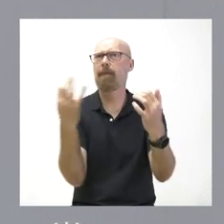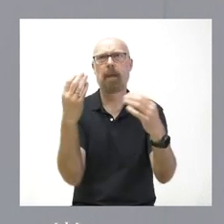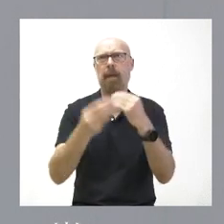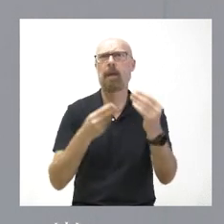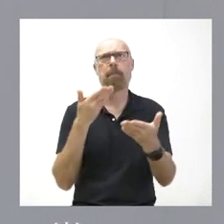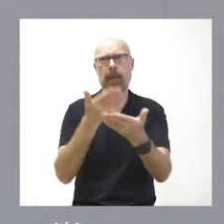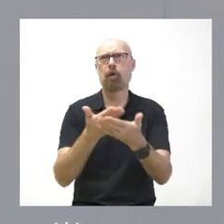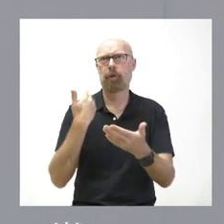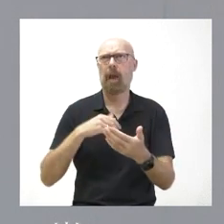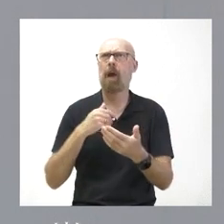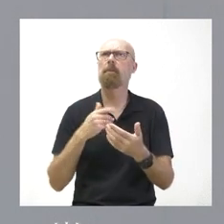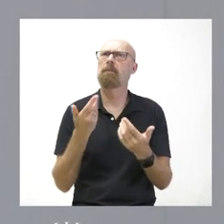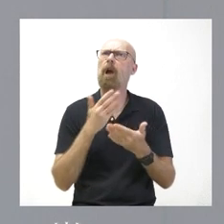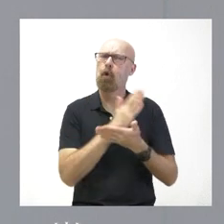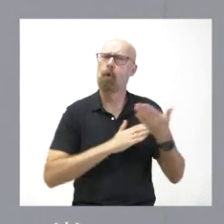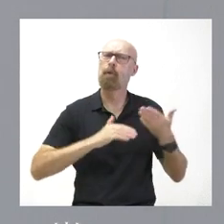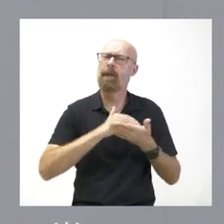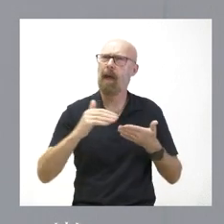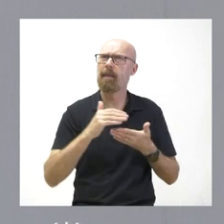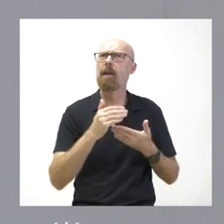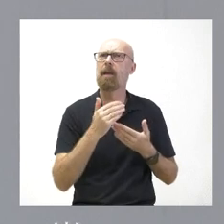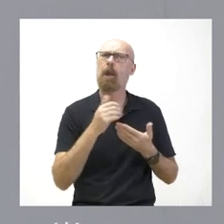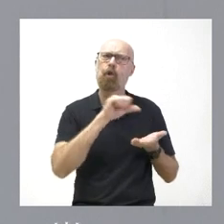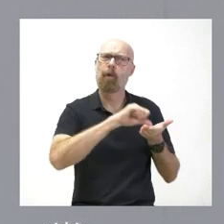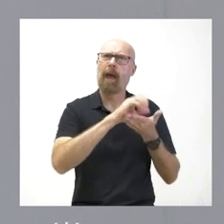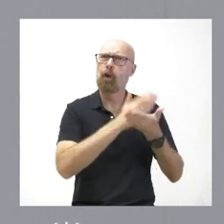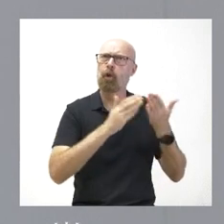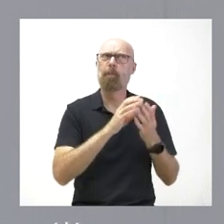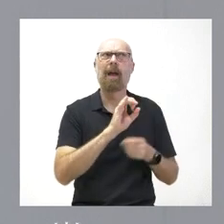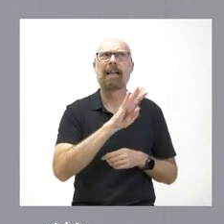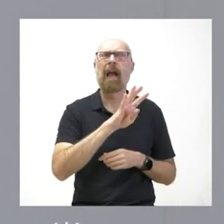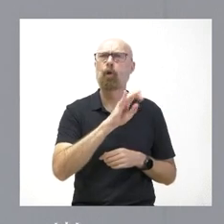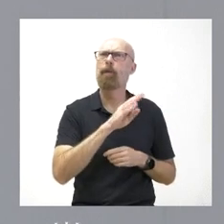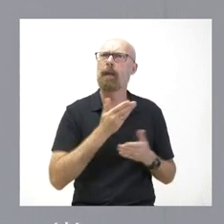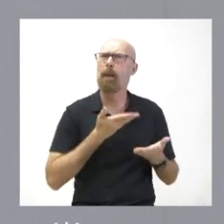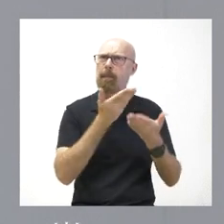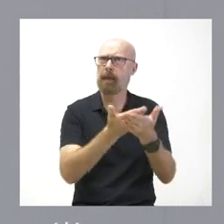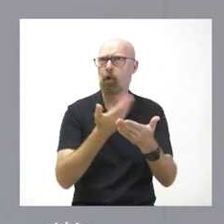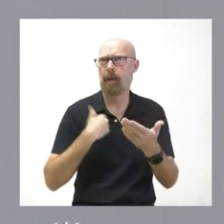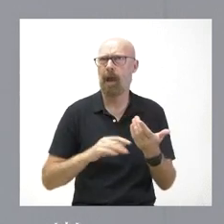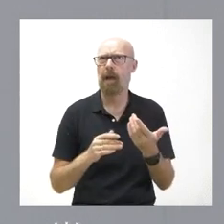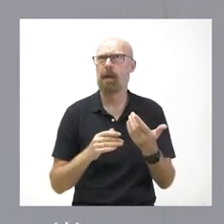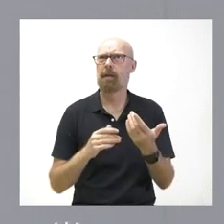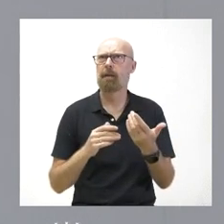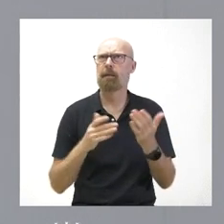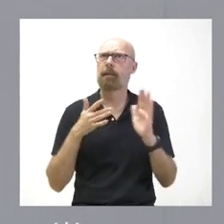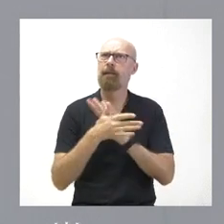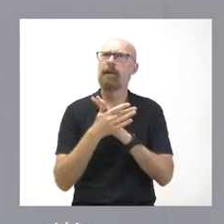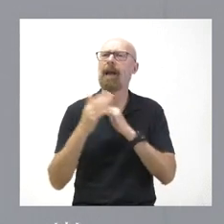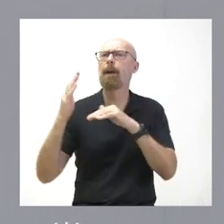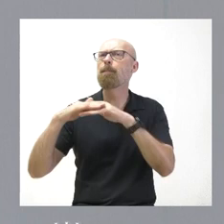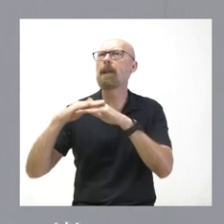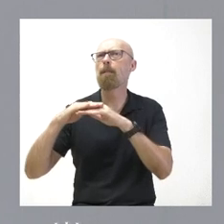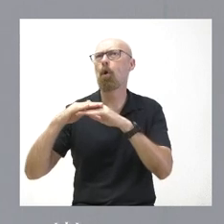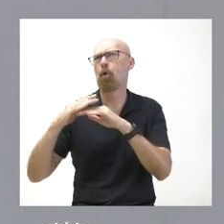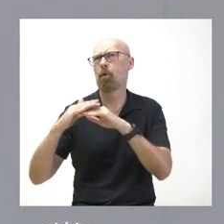pedido un número suficiente de comunidades autónomas y ciudades autónomas creo que hasta 14 que superan el requisito establecido